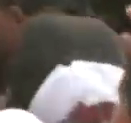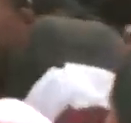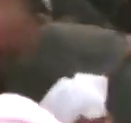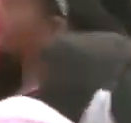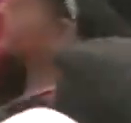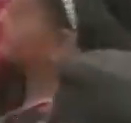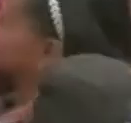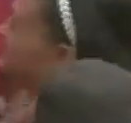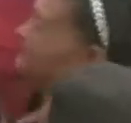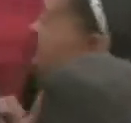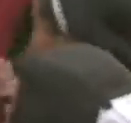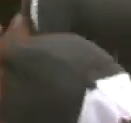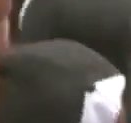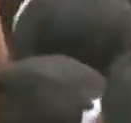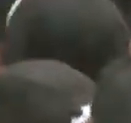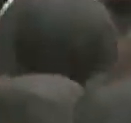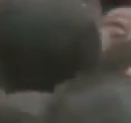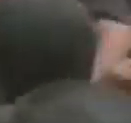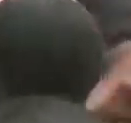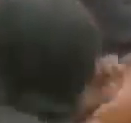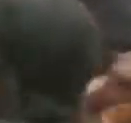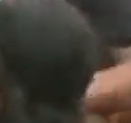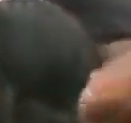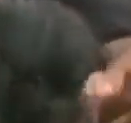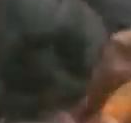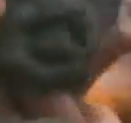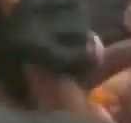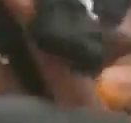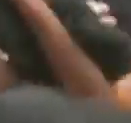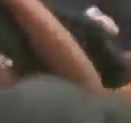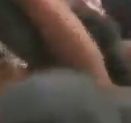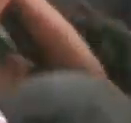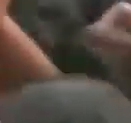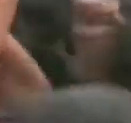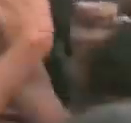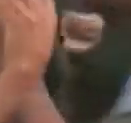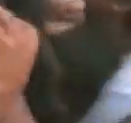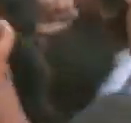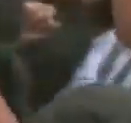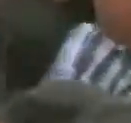Levante en tus manos la bandera de la revolución, América Latina obrera y...